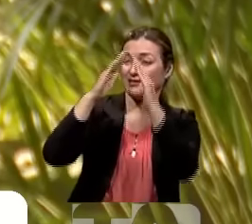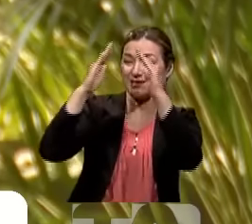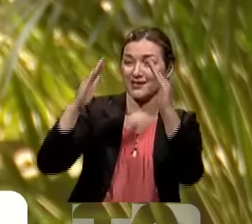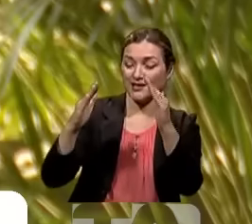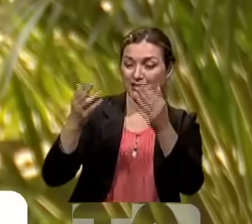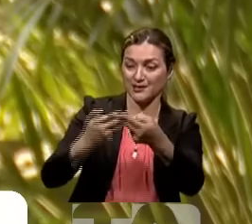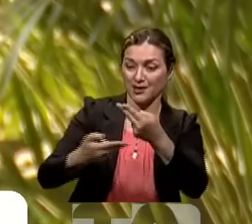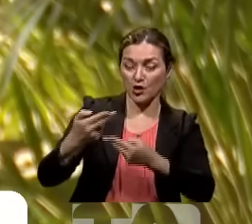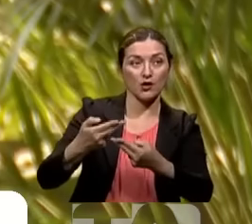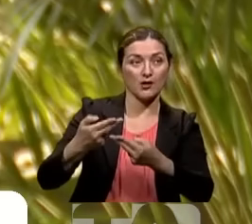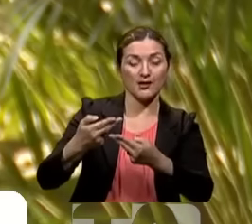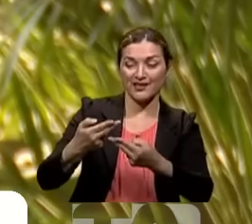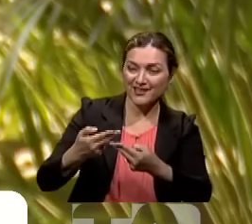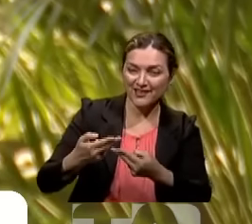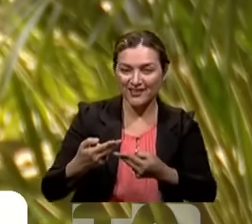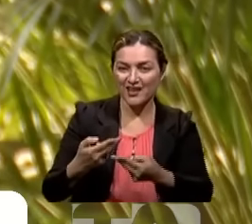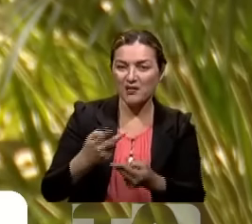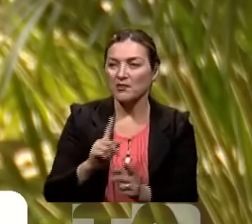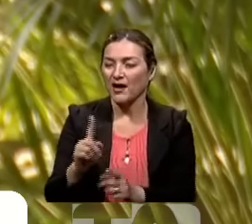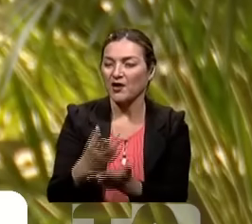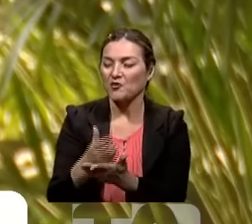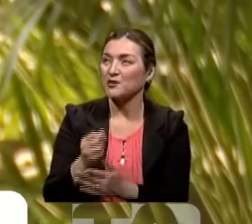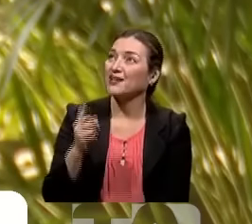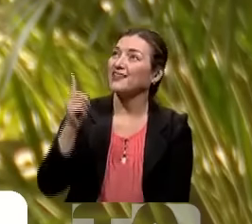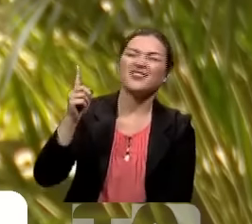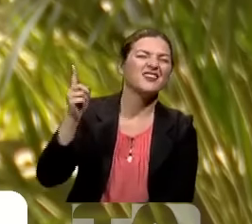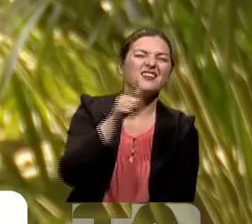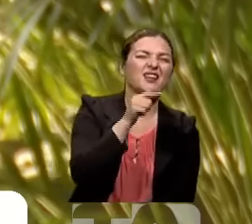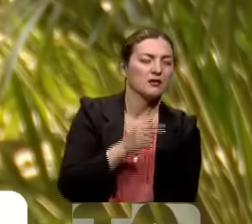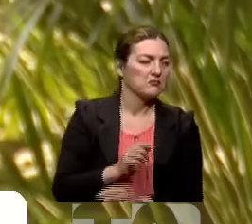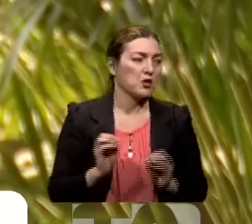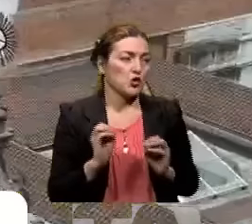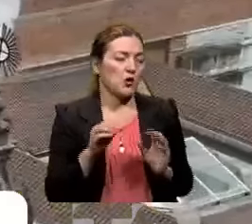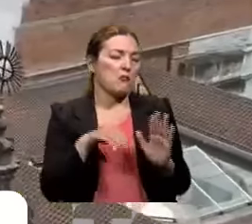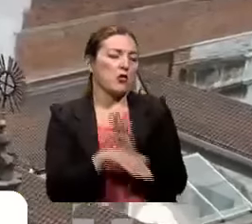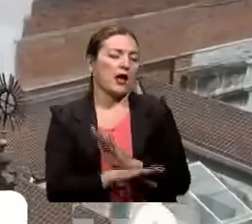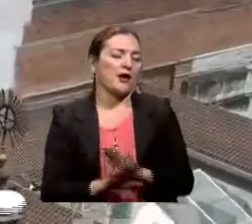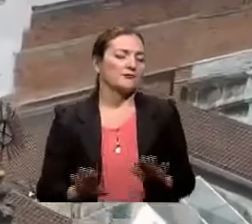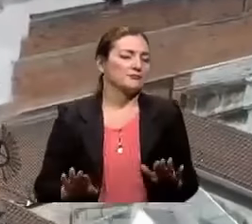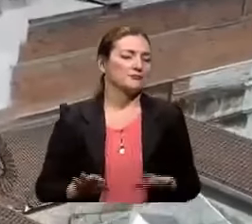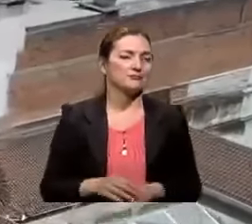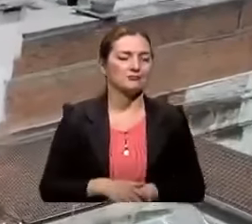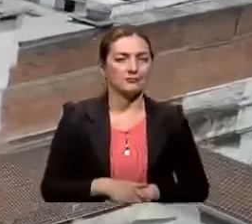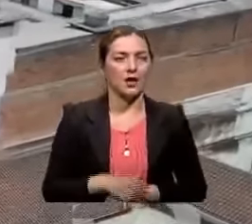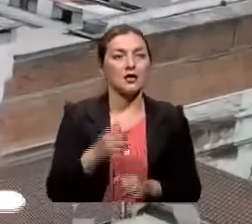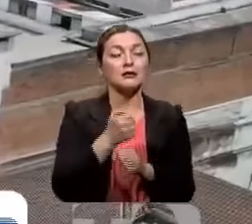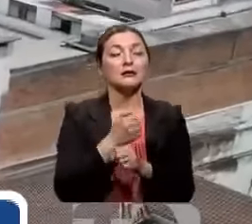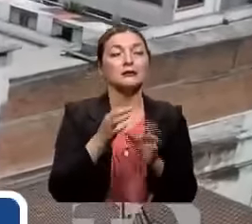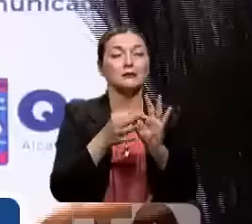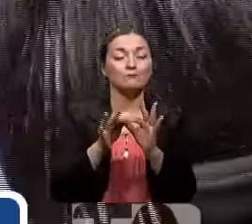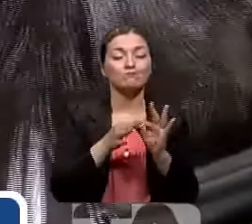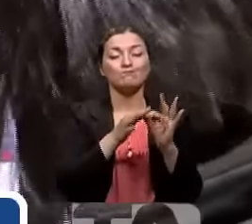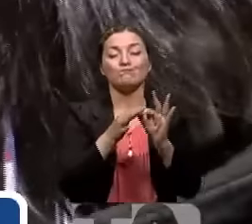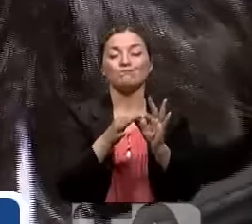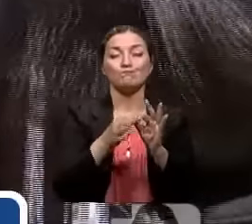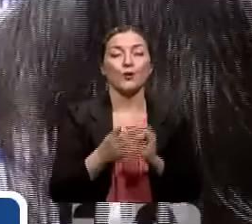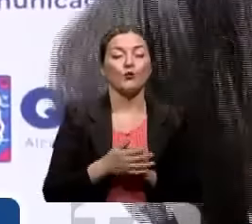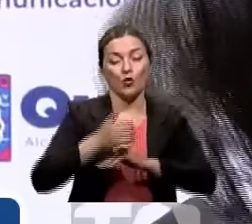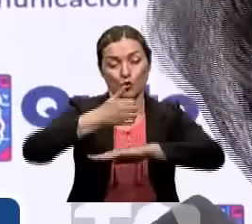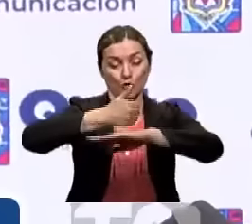local, arriba no necesariamente vive nadie, sino que es una bodega de local. Los trabajos de intervención ya se realizan, sin embargo,